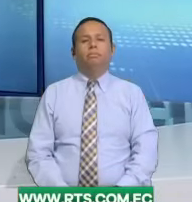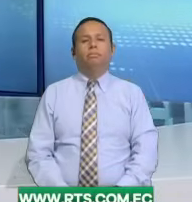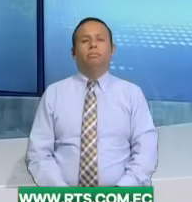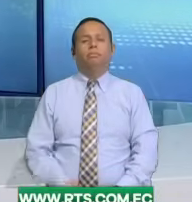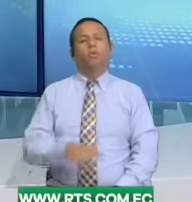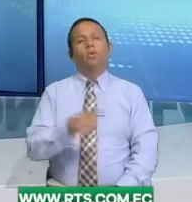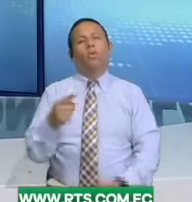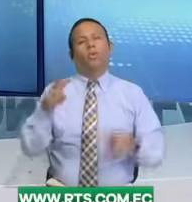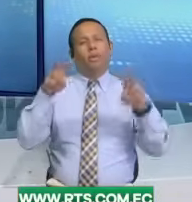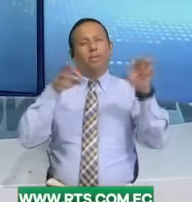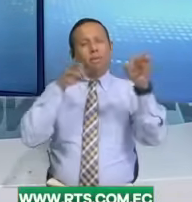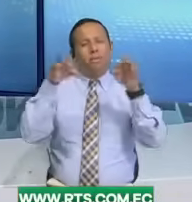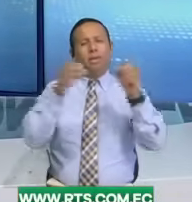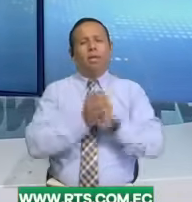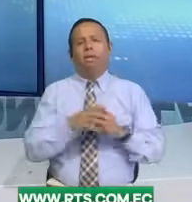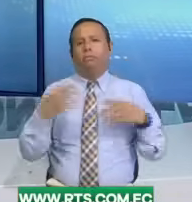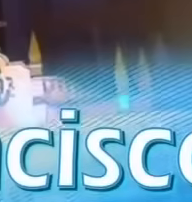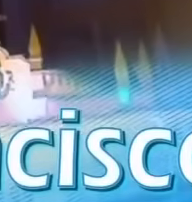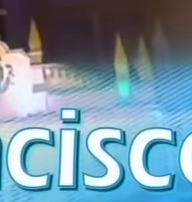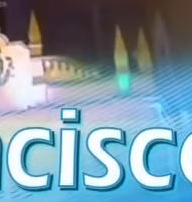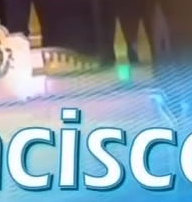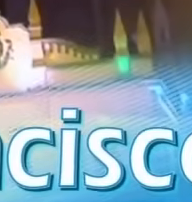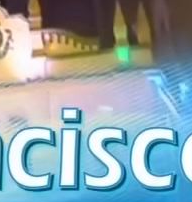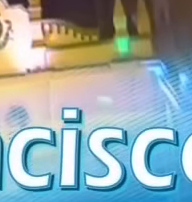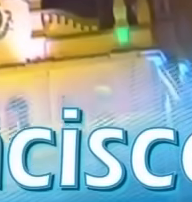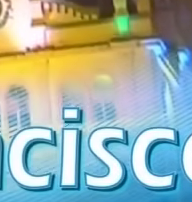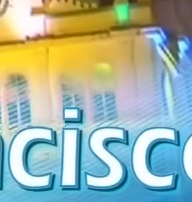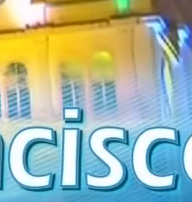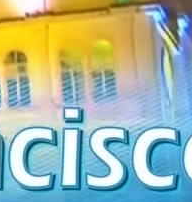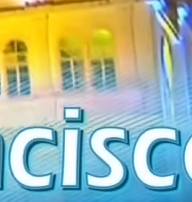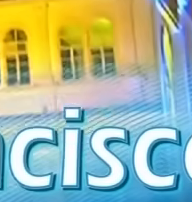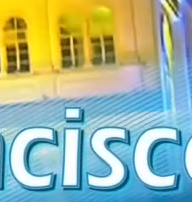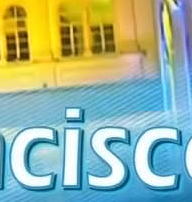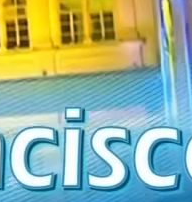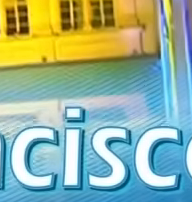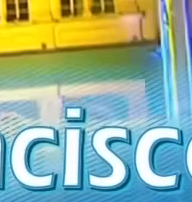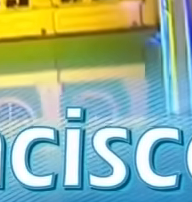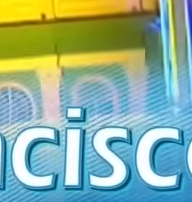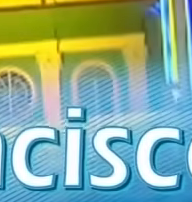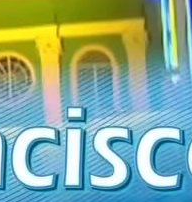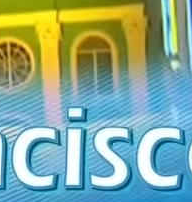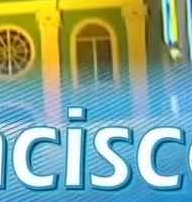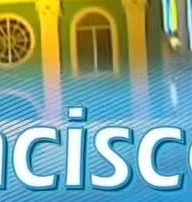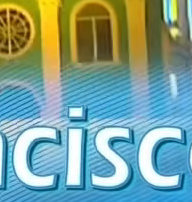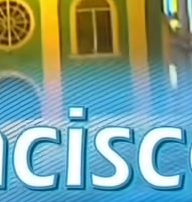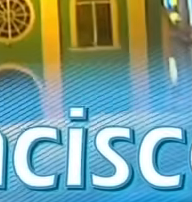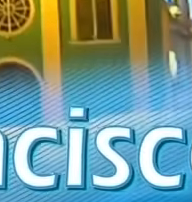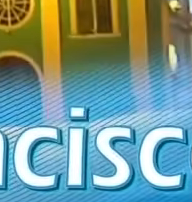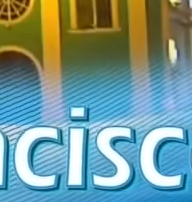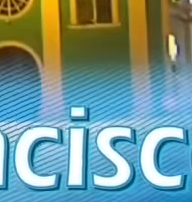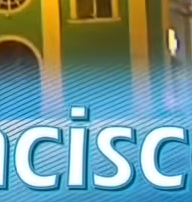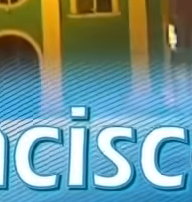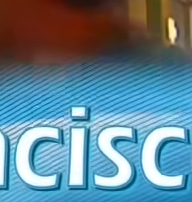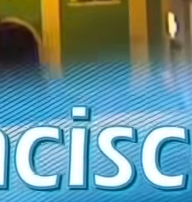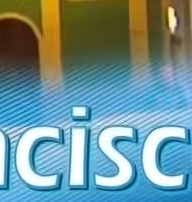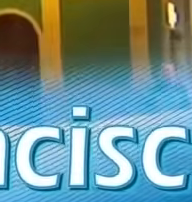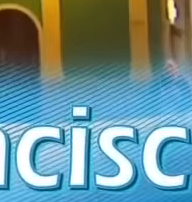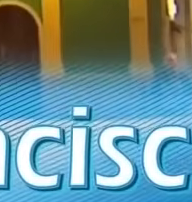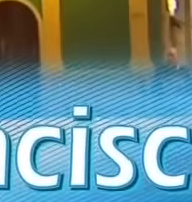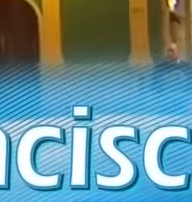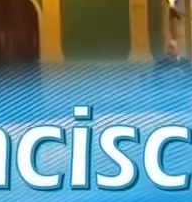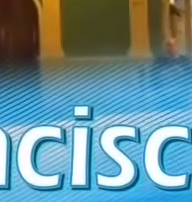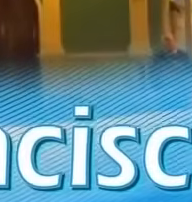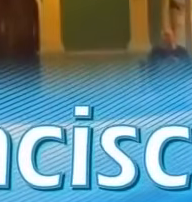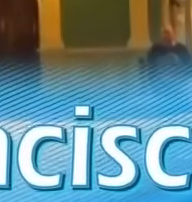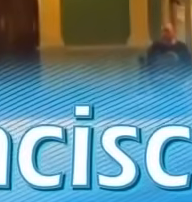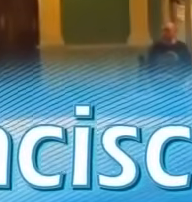En otro tema, el impacto del huracán del más grande punto más. Y si el son de